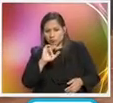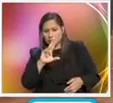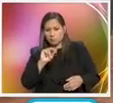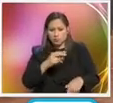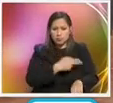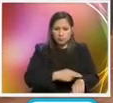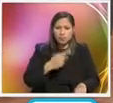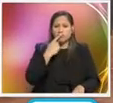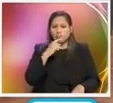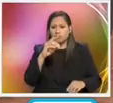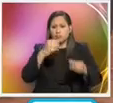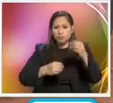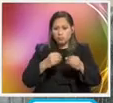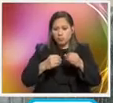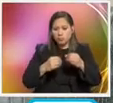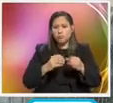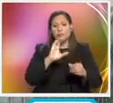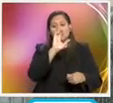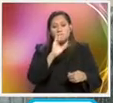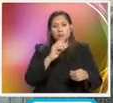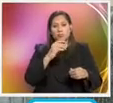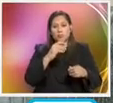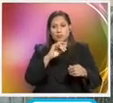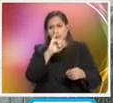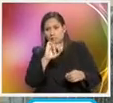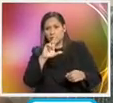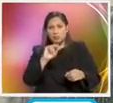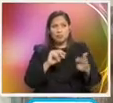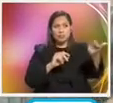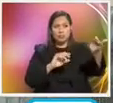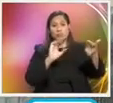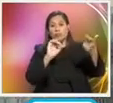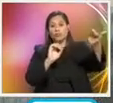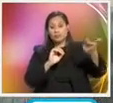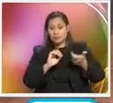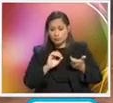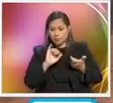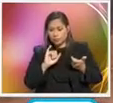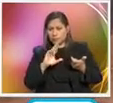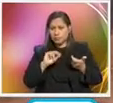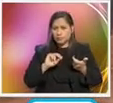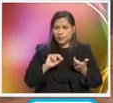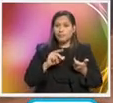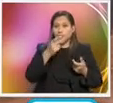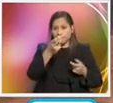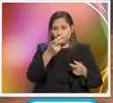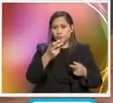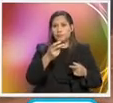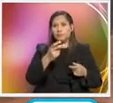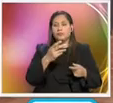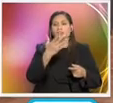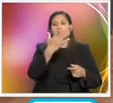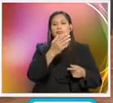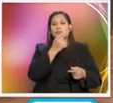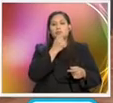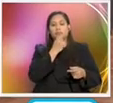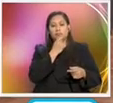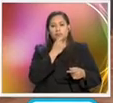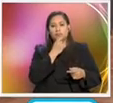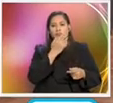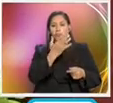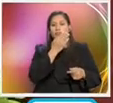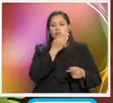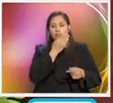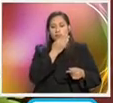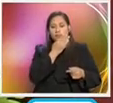proceso que hay que llevar? Y eso lo descubrimos, lo decimos tal cual, porque eso sucede en los primeros 5 minutos de la obra. Sí. Lo